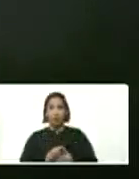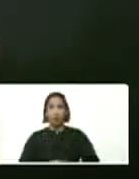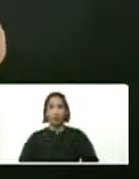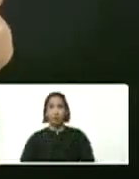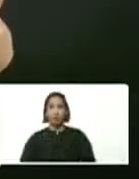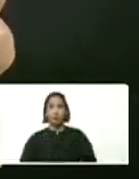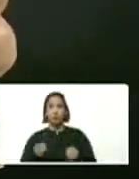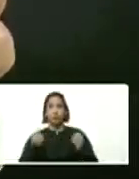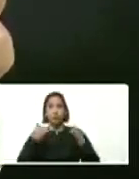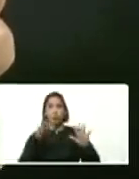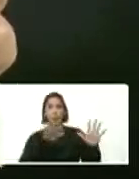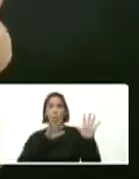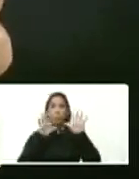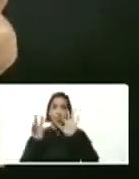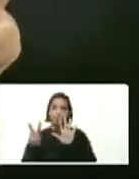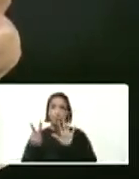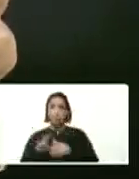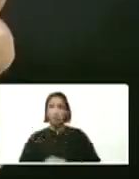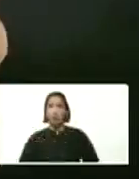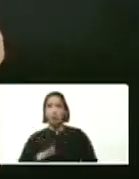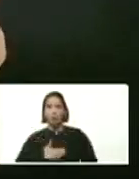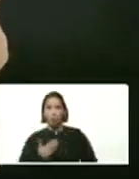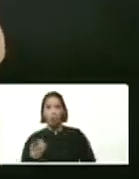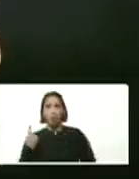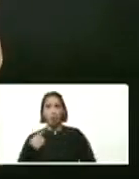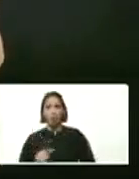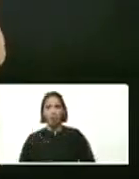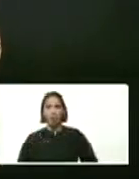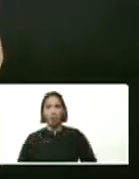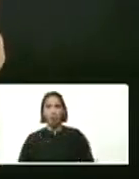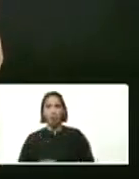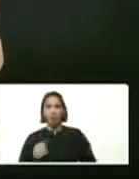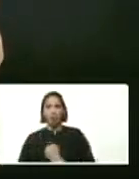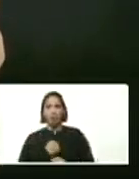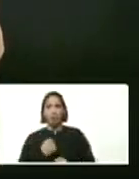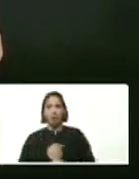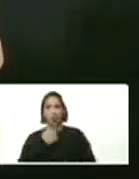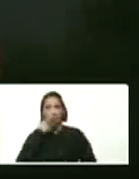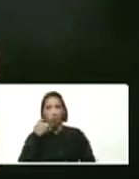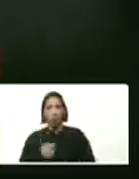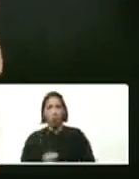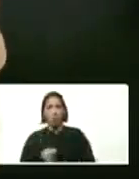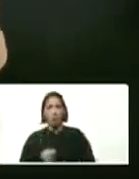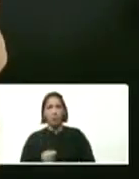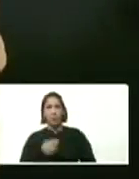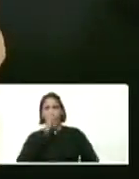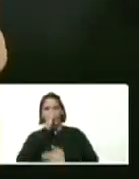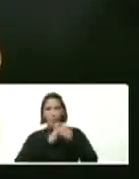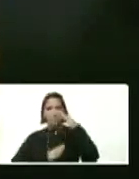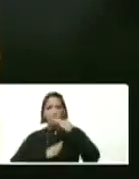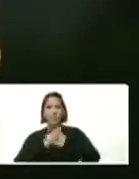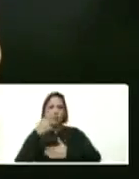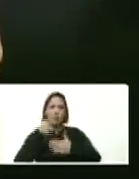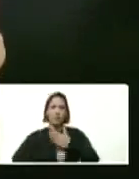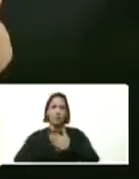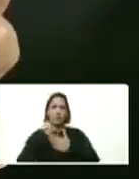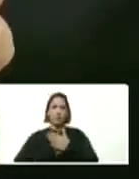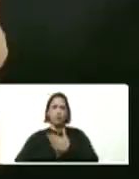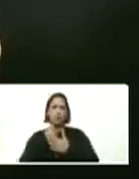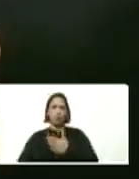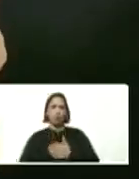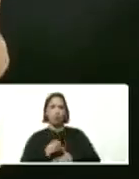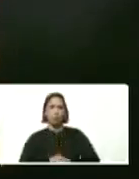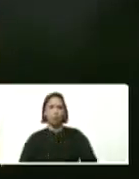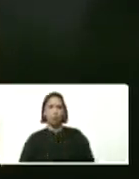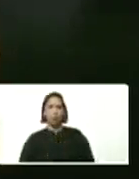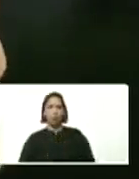17, pueda poner la obra de un hombre como usted, un combatiente, un hombre humilde, batallador, con la